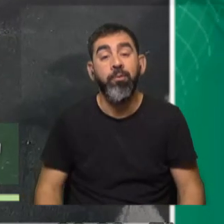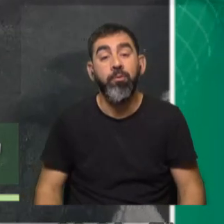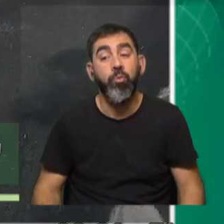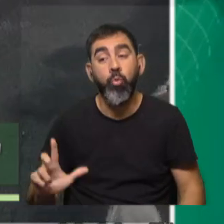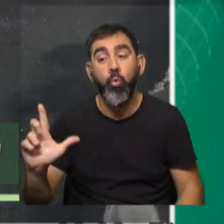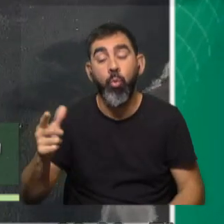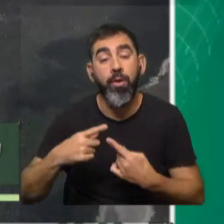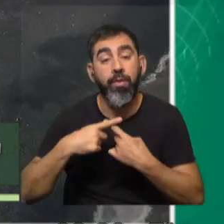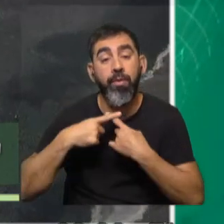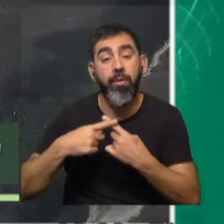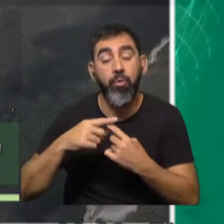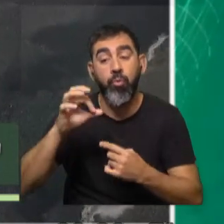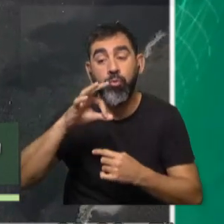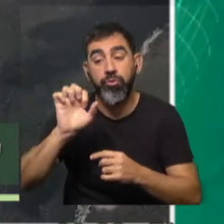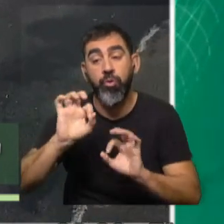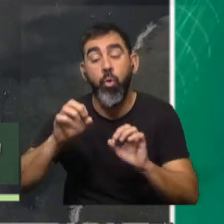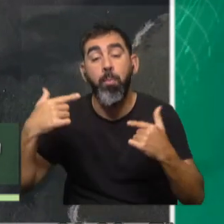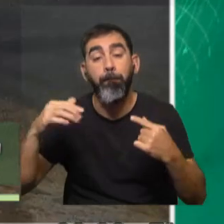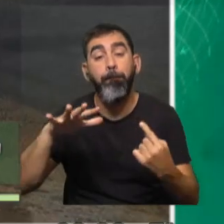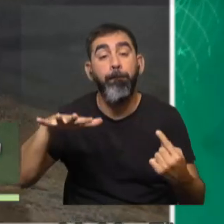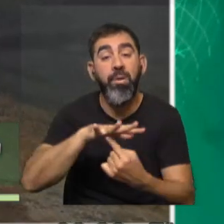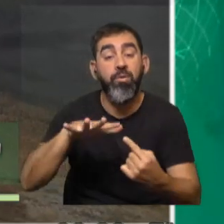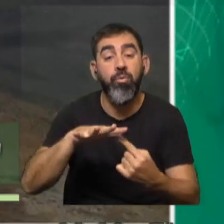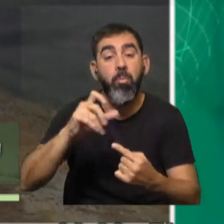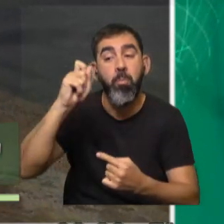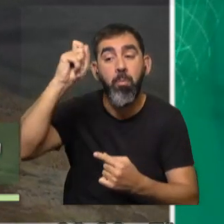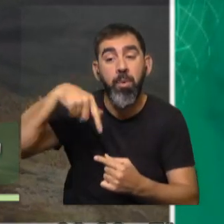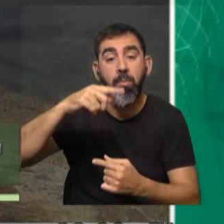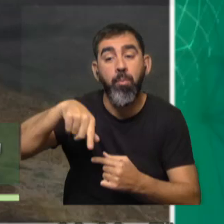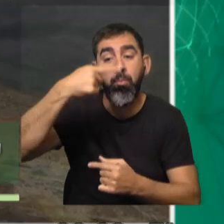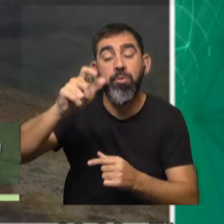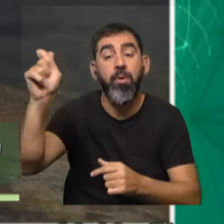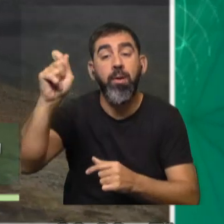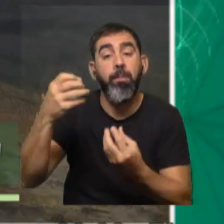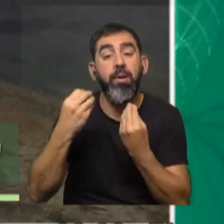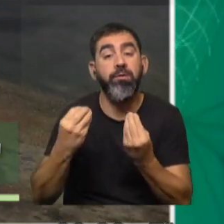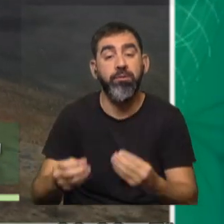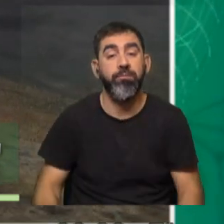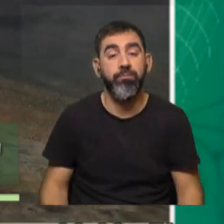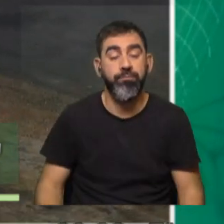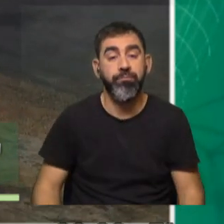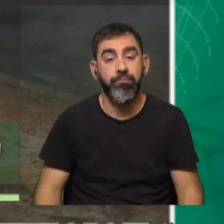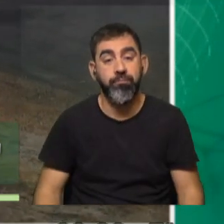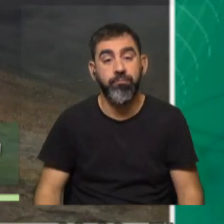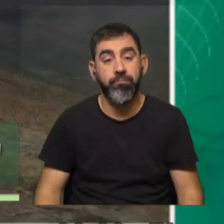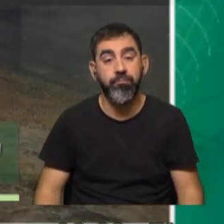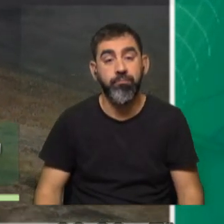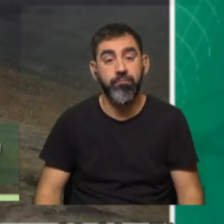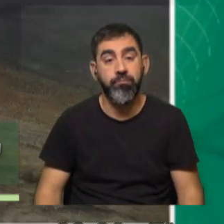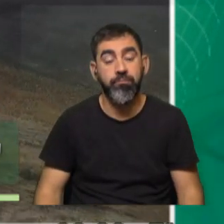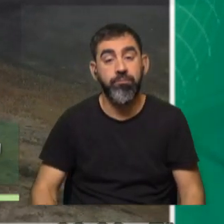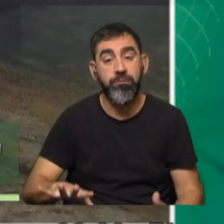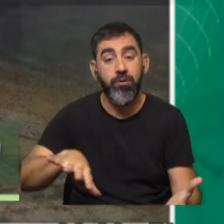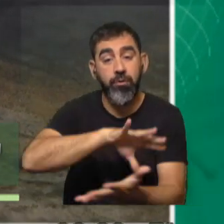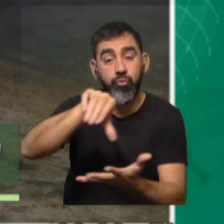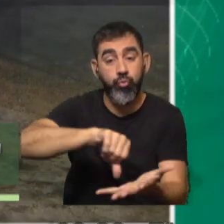no hay ninguna discusión en óseo en el Ministerio del ambiente de diseñar un plan para la próxima emergencia fíjense en ustedes que ciudades que